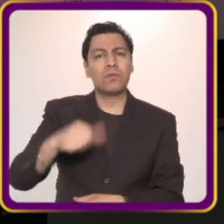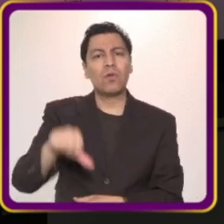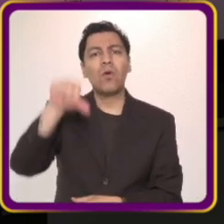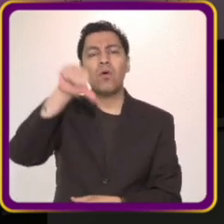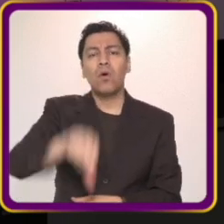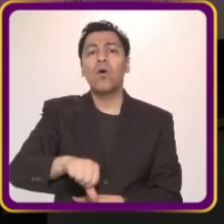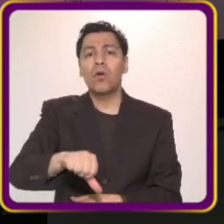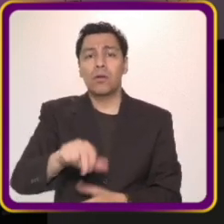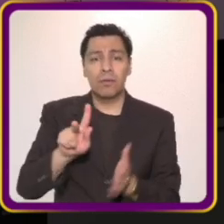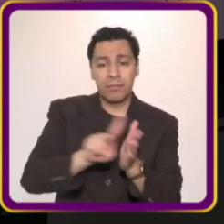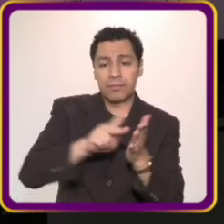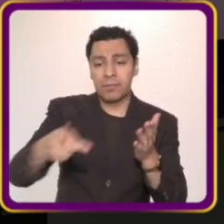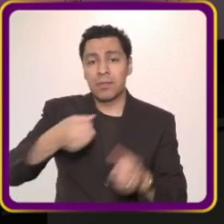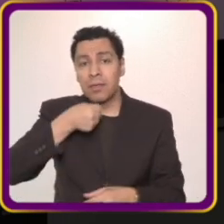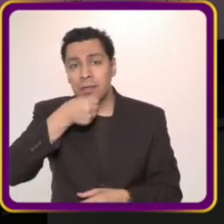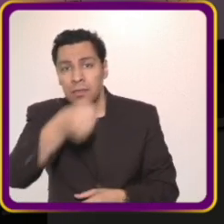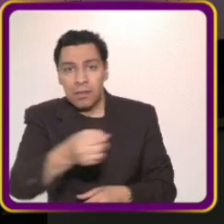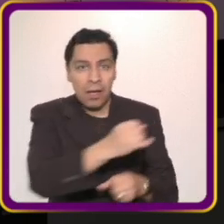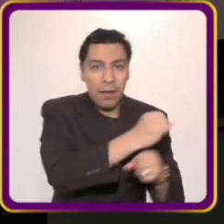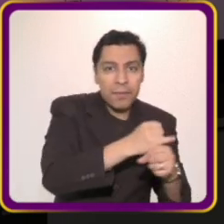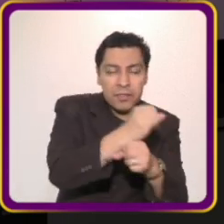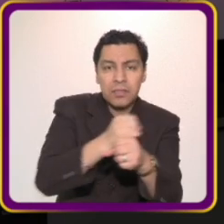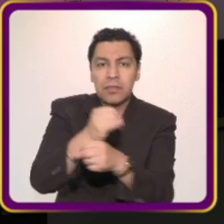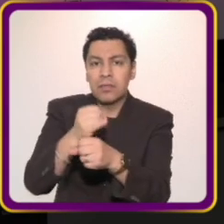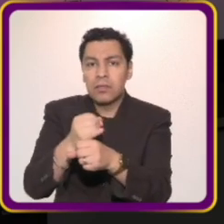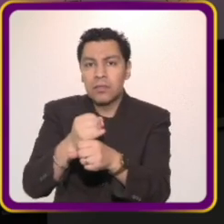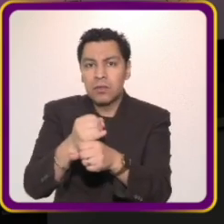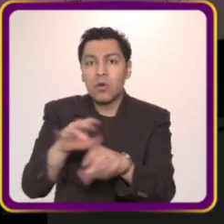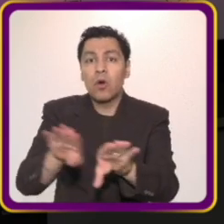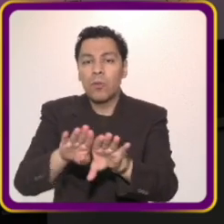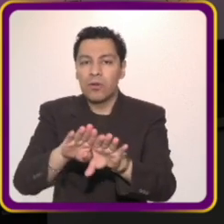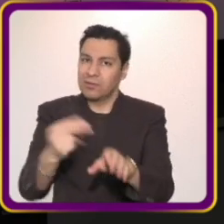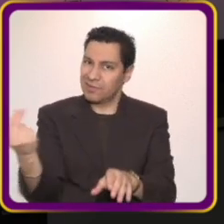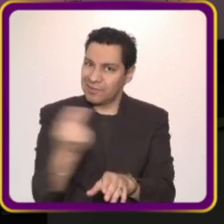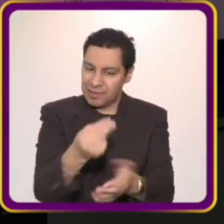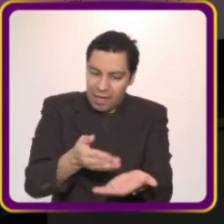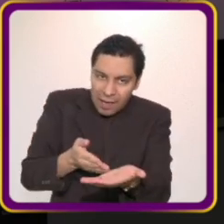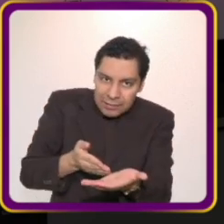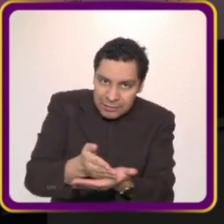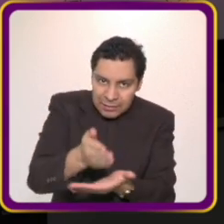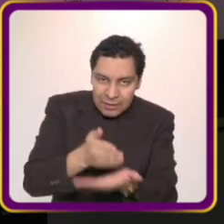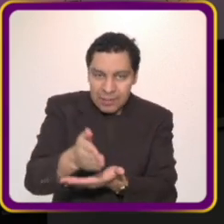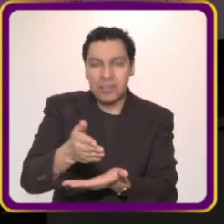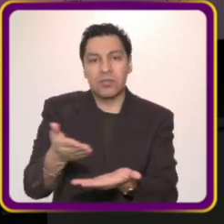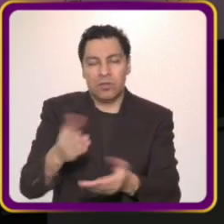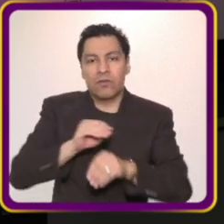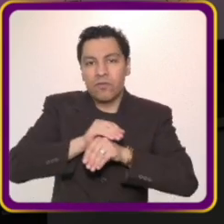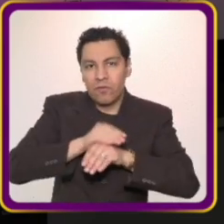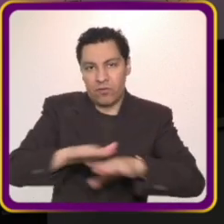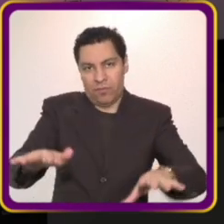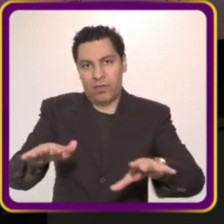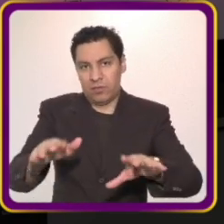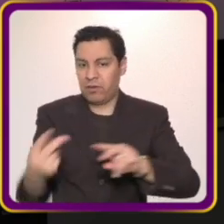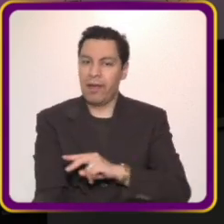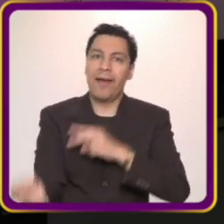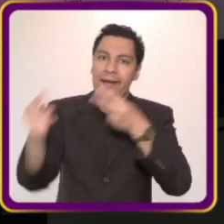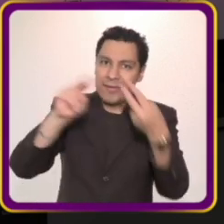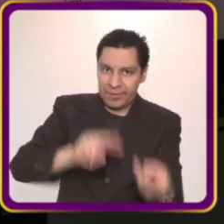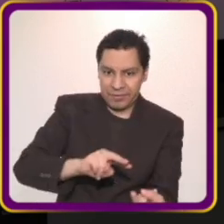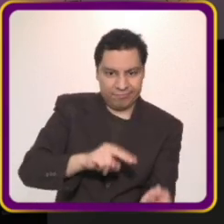el periodismo de investigación sin el acceso a la información, ni el acceso a la información sin el periodismo de